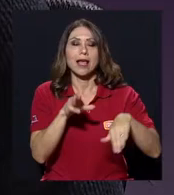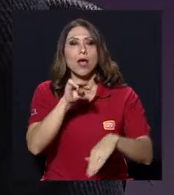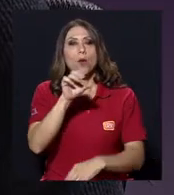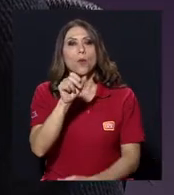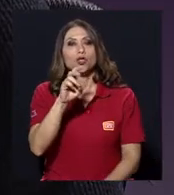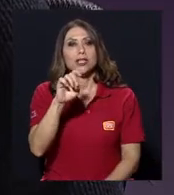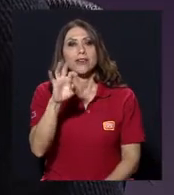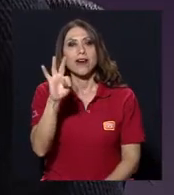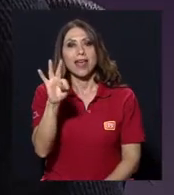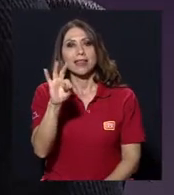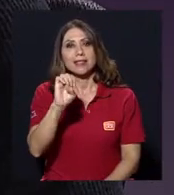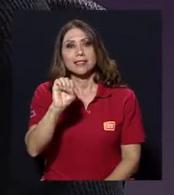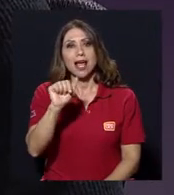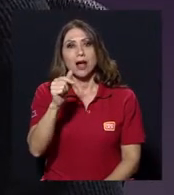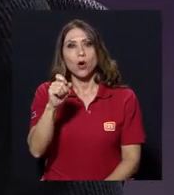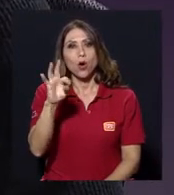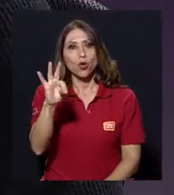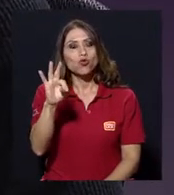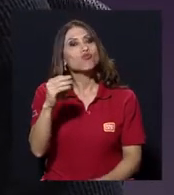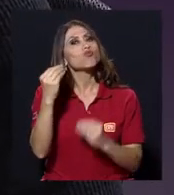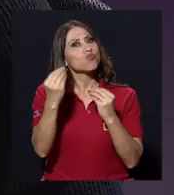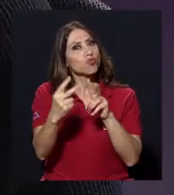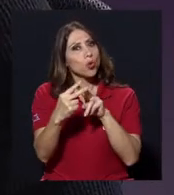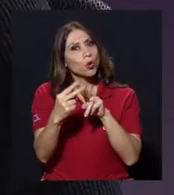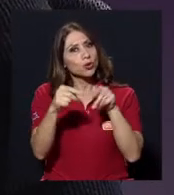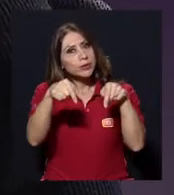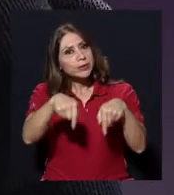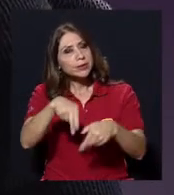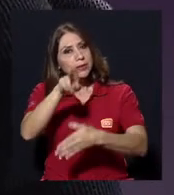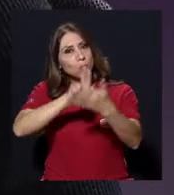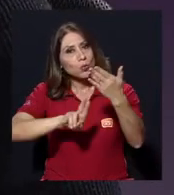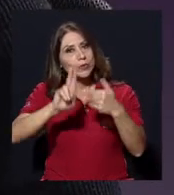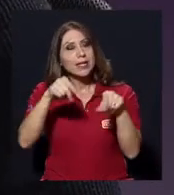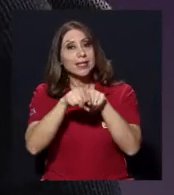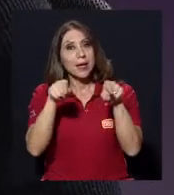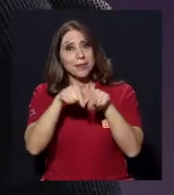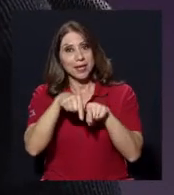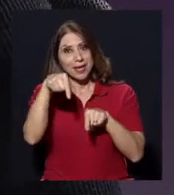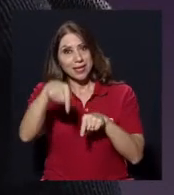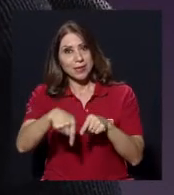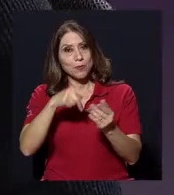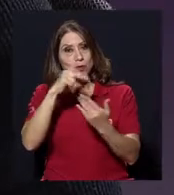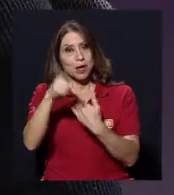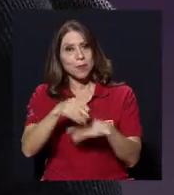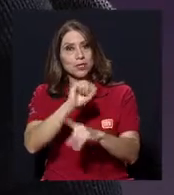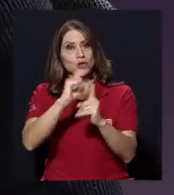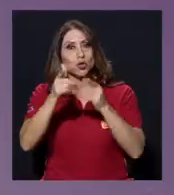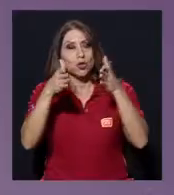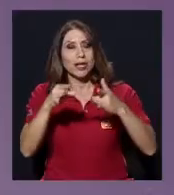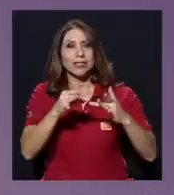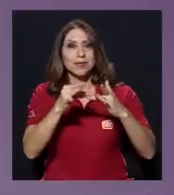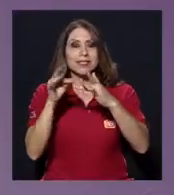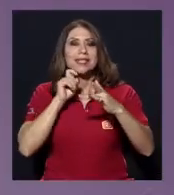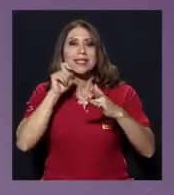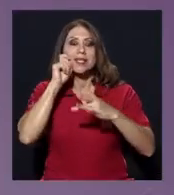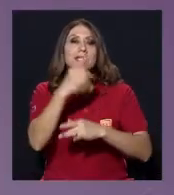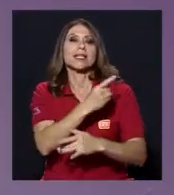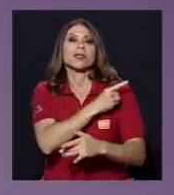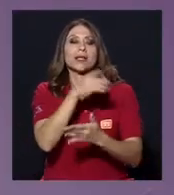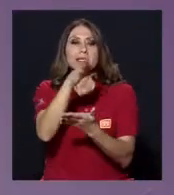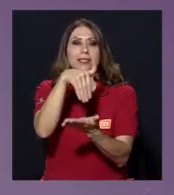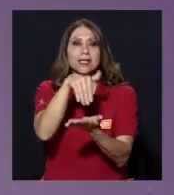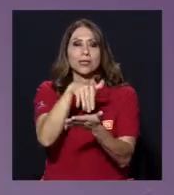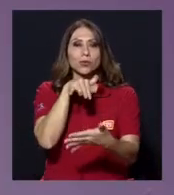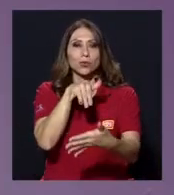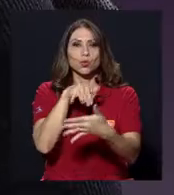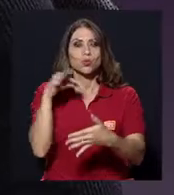conocida aquí en la universidad y también en nuestro programa, socióloga, especialista en género y directora del Centro de Estudios de la Mujer de la